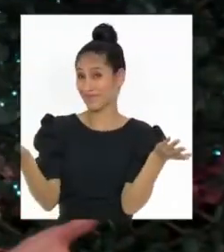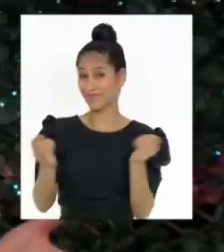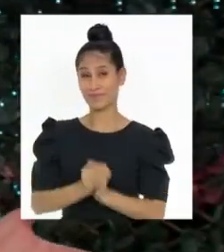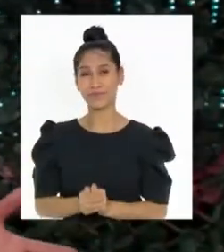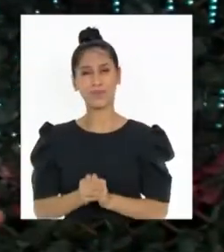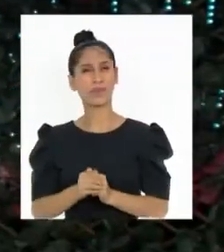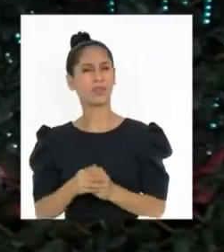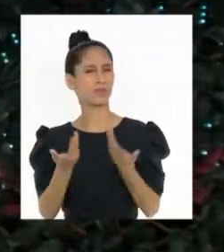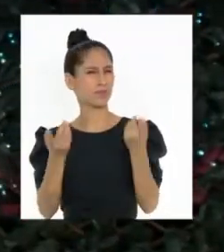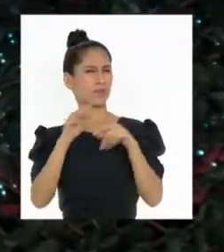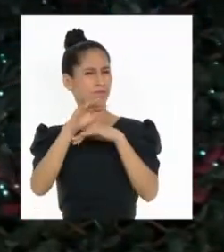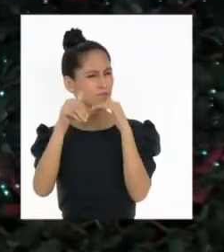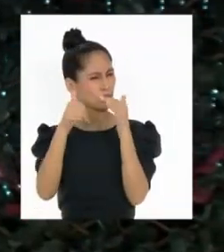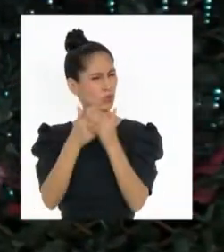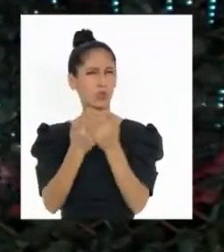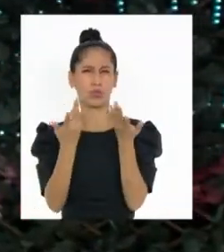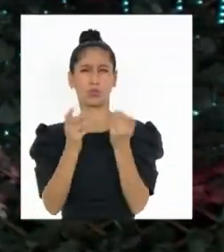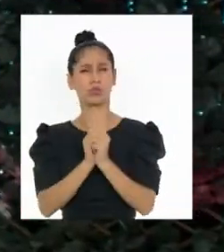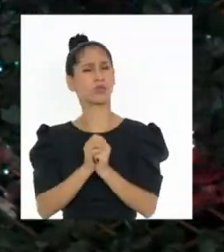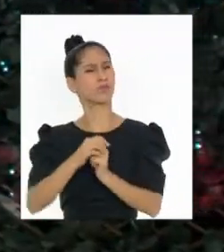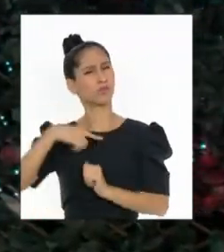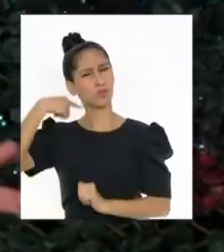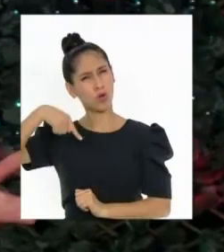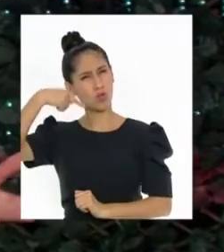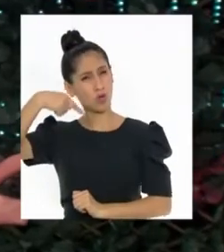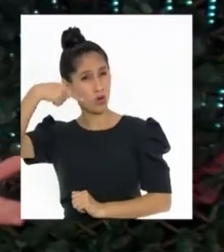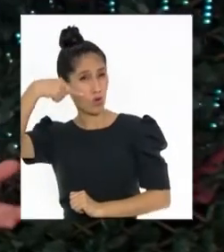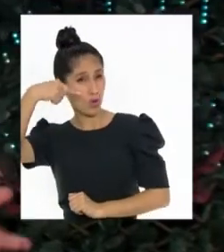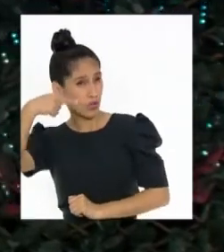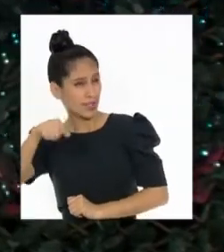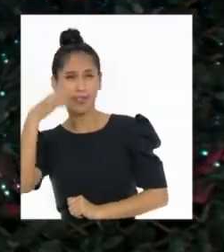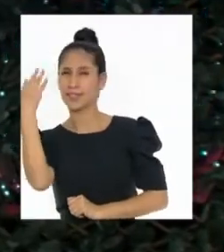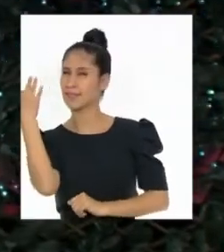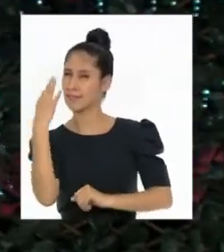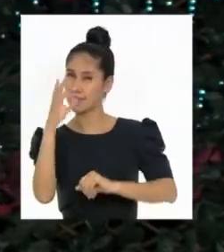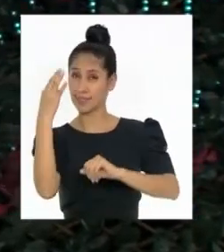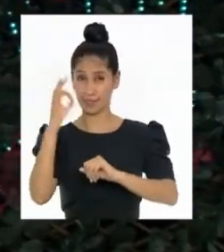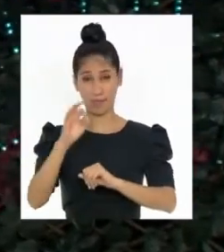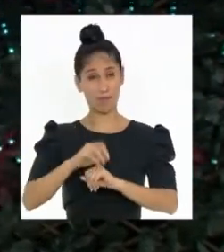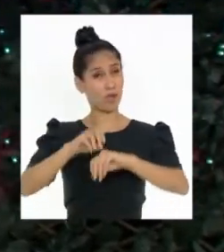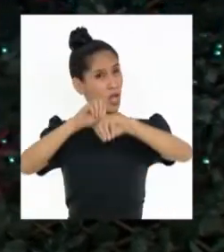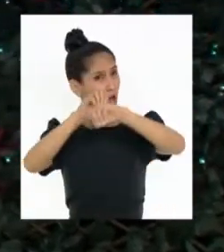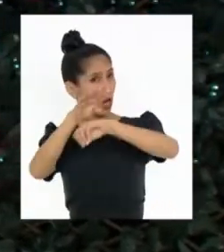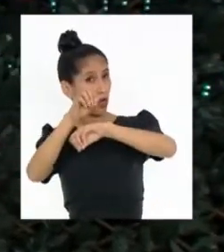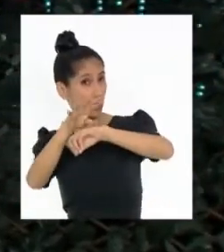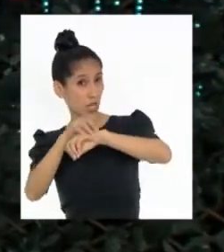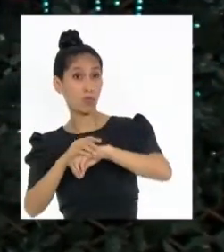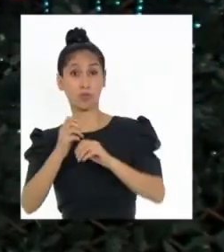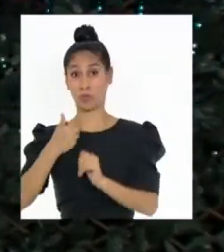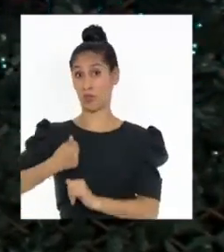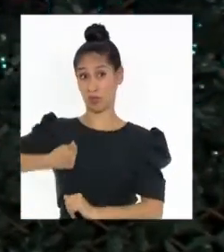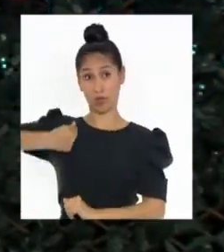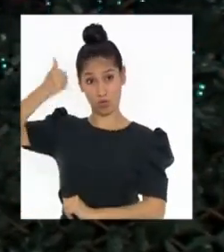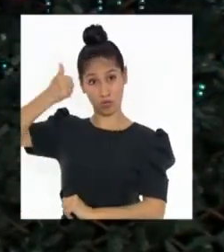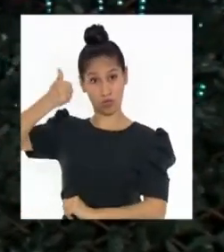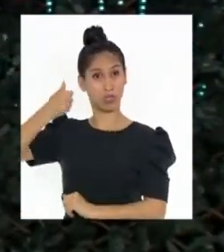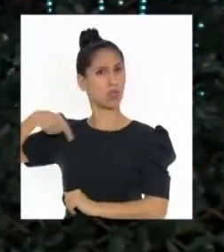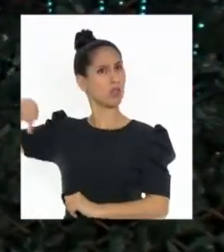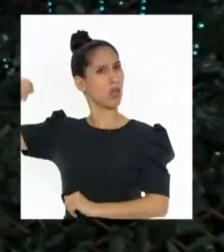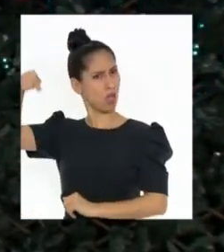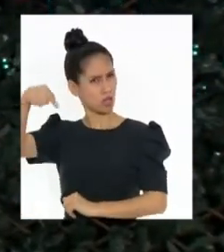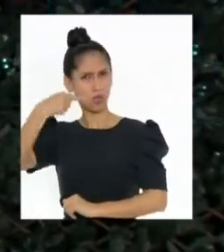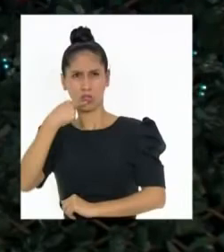En la vida pública es una práctica común. En muchas ocasiones, las autoridades comunican a todas las peruanas y